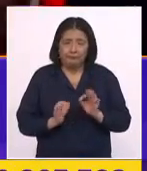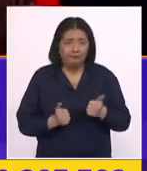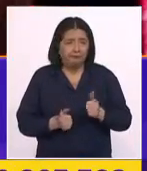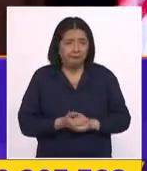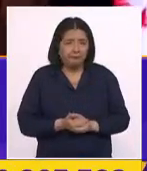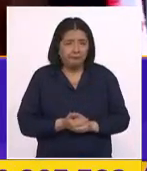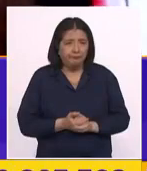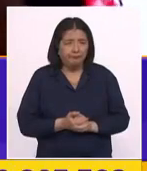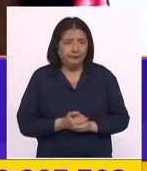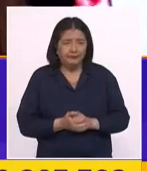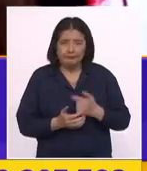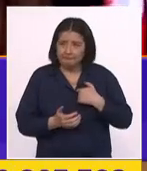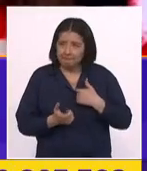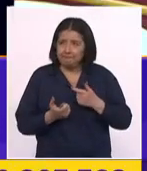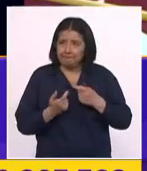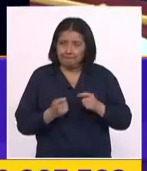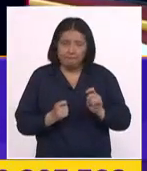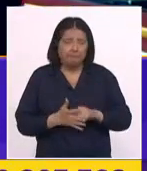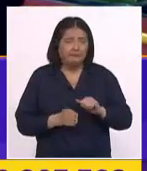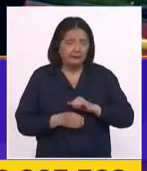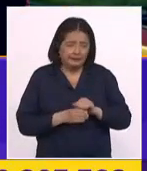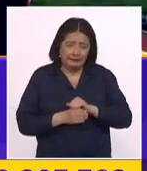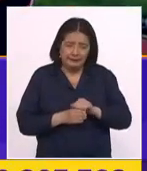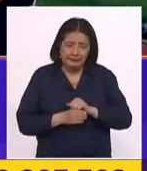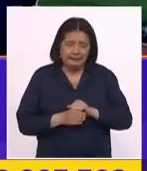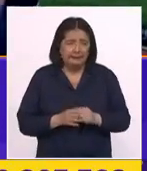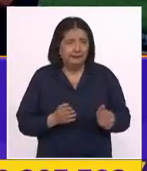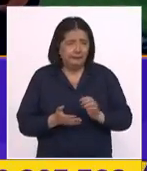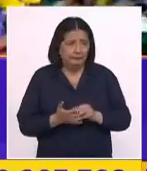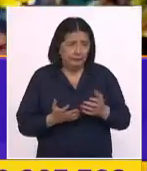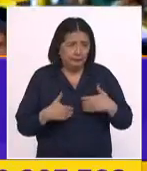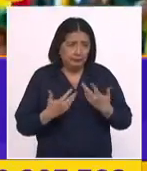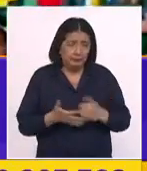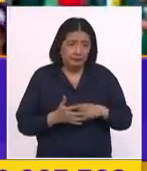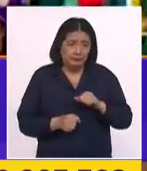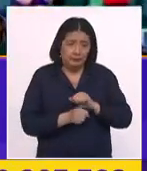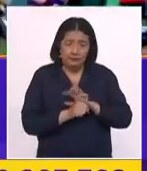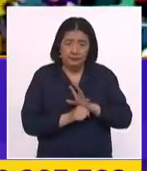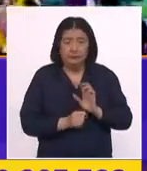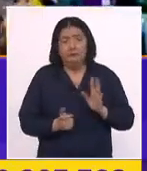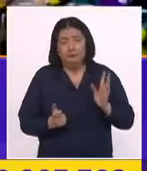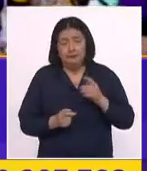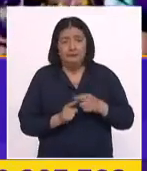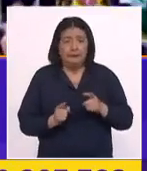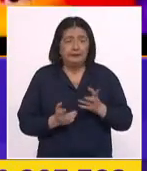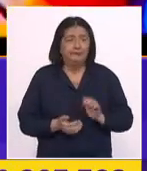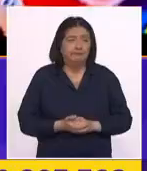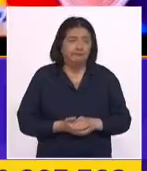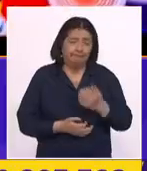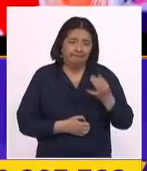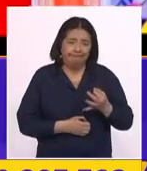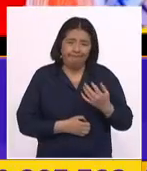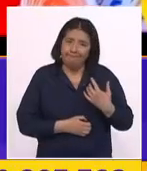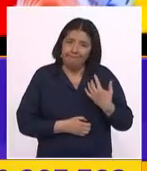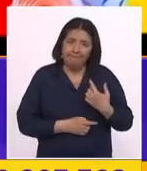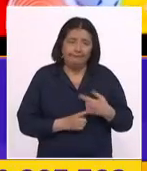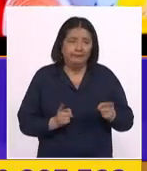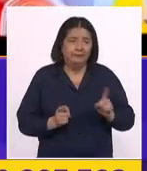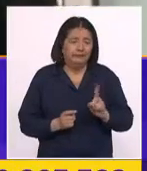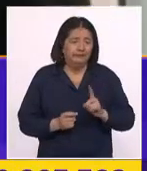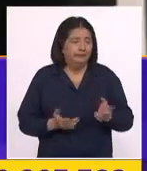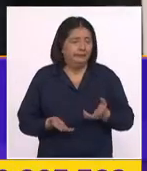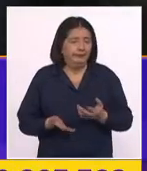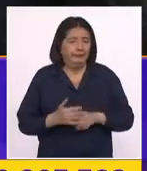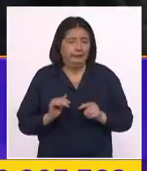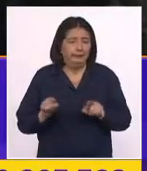de que he tratado de prepararme lo más que he podido por la pandemia, pero la realidad fue otra, ¿no? No estaba en el